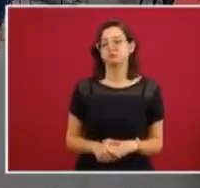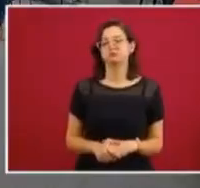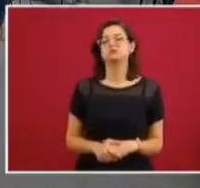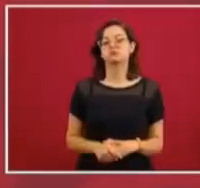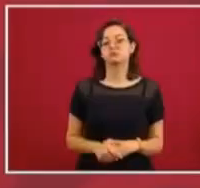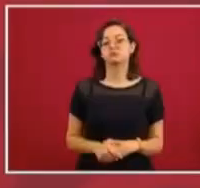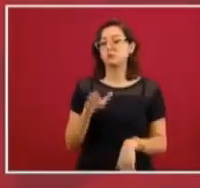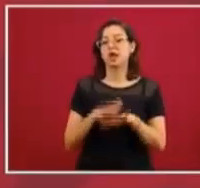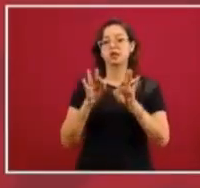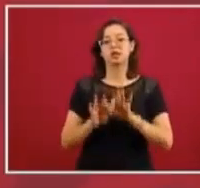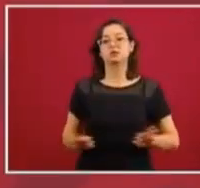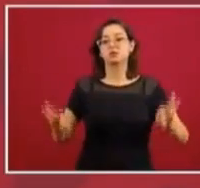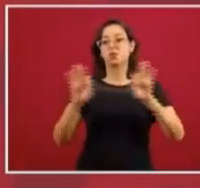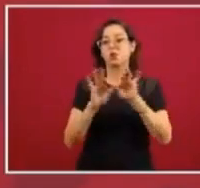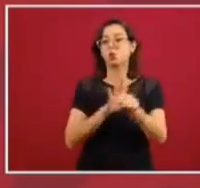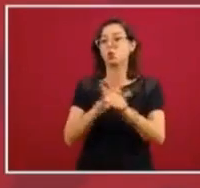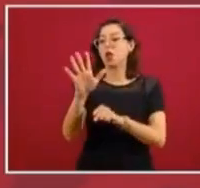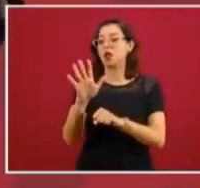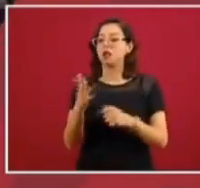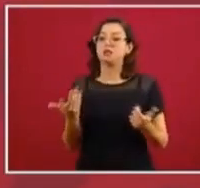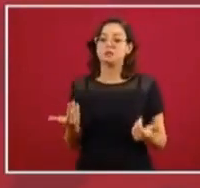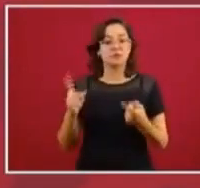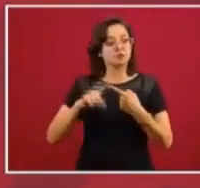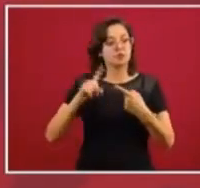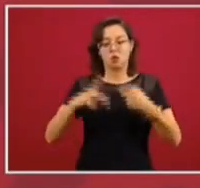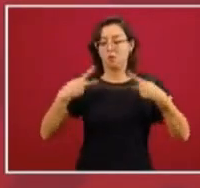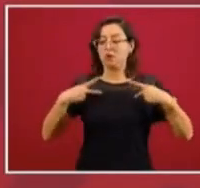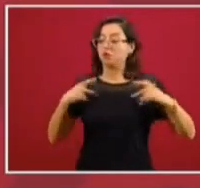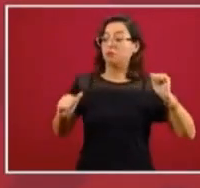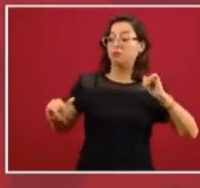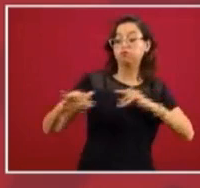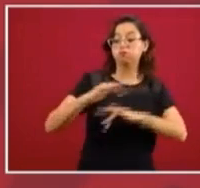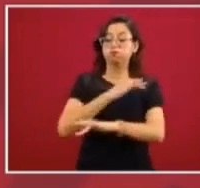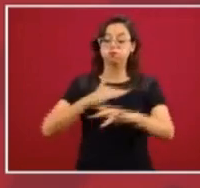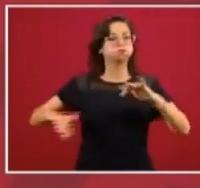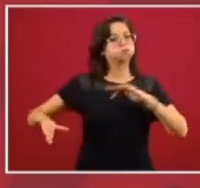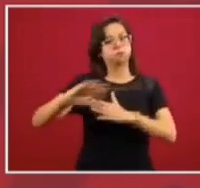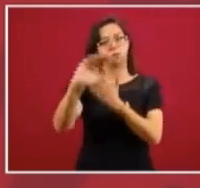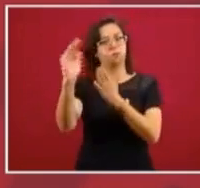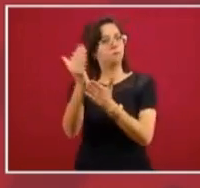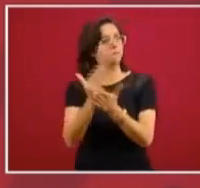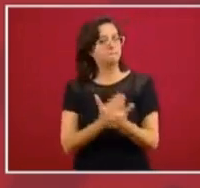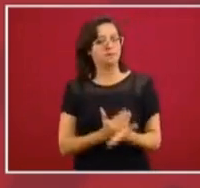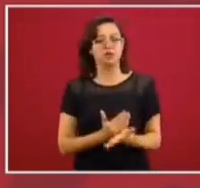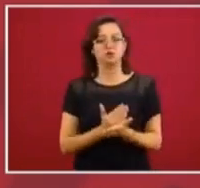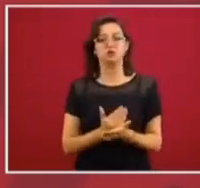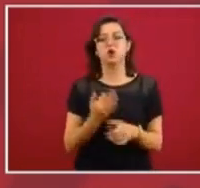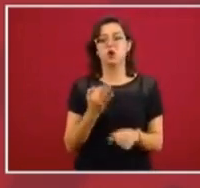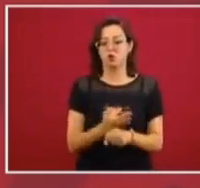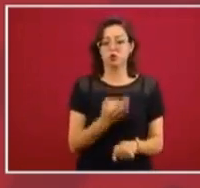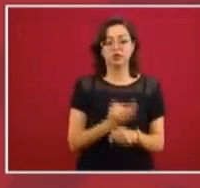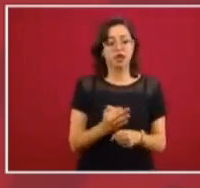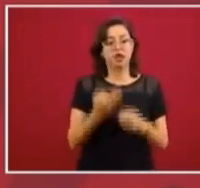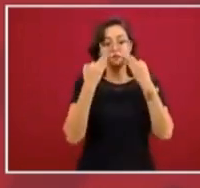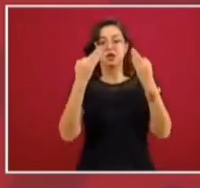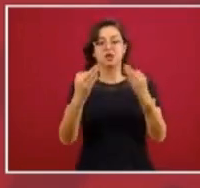más importante, es la reducción de la movilidad. Y esto justo lo ilustra mucho la fase 2 y las